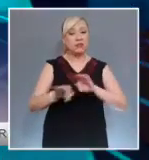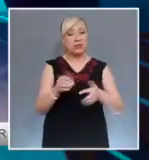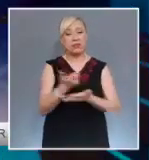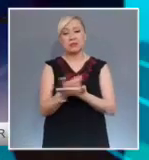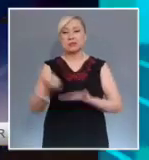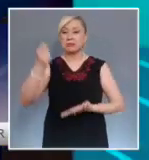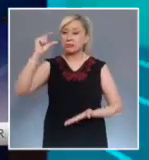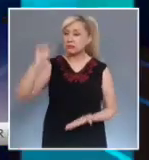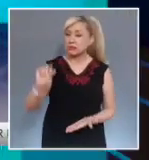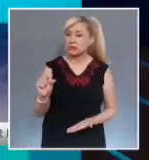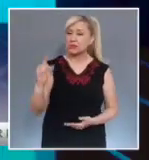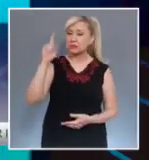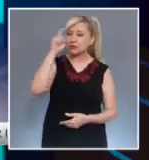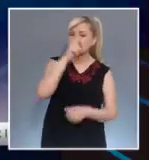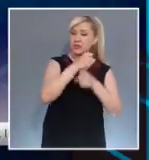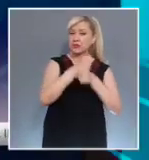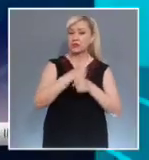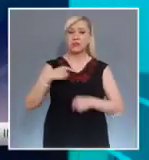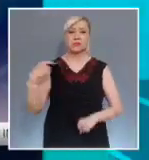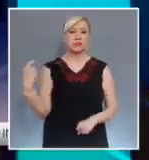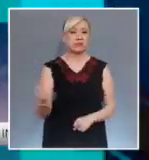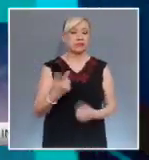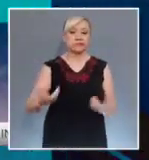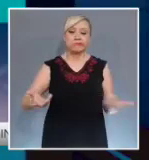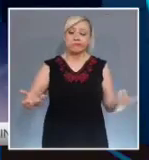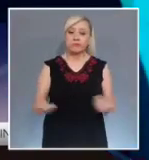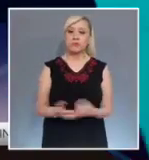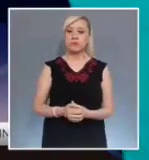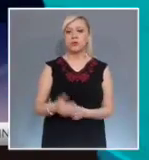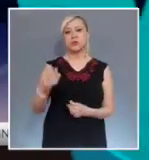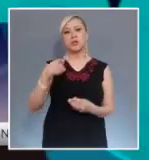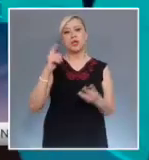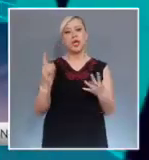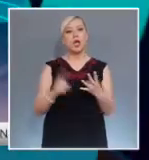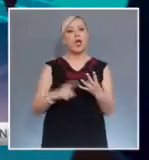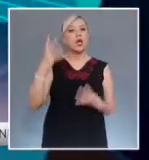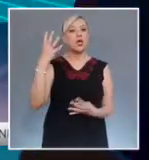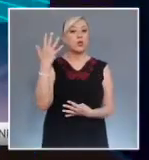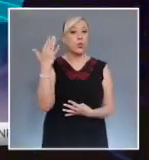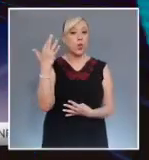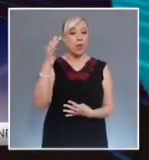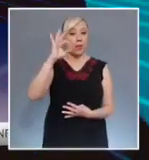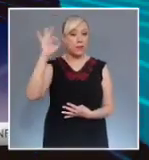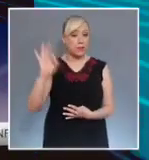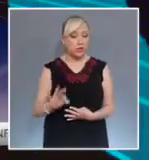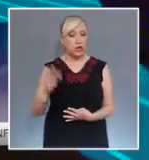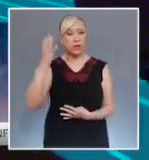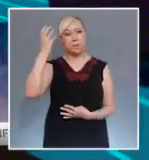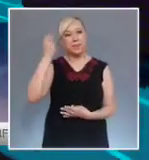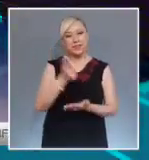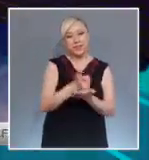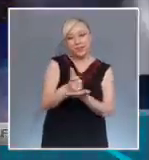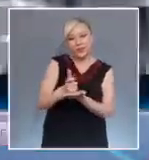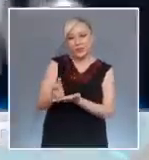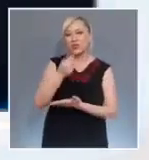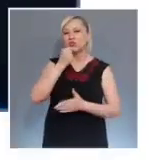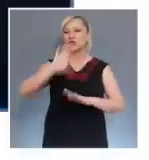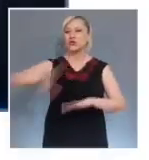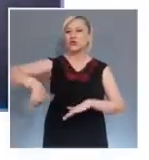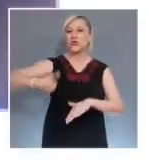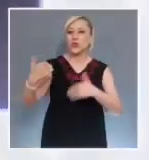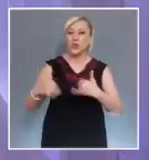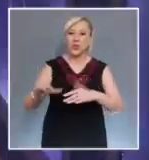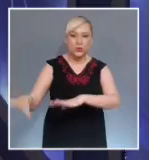menos del 50% de los juicios de pensiones alimentarias y de guarda y custodia Se resuelven al año